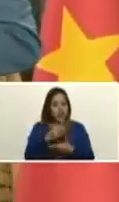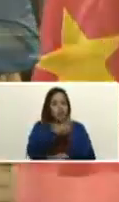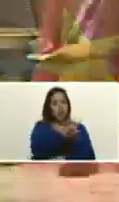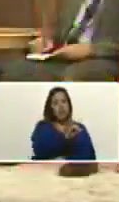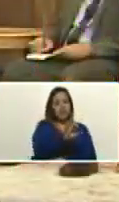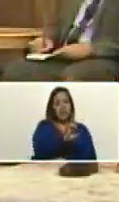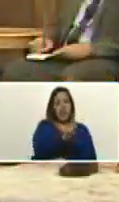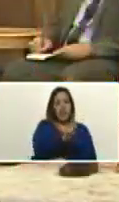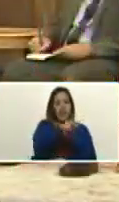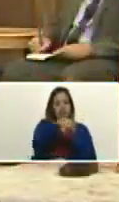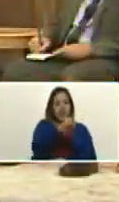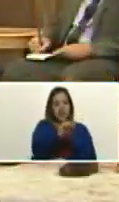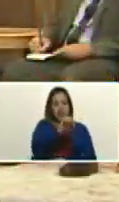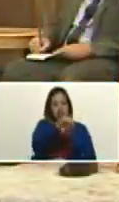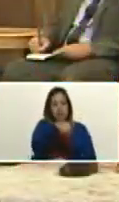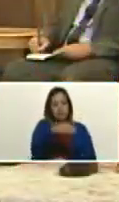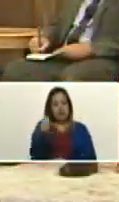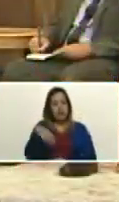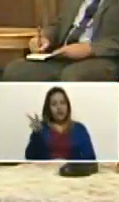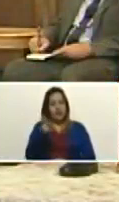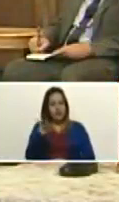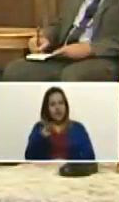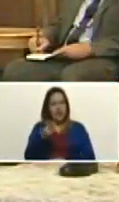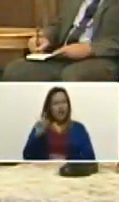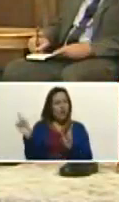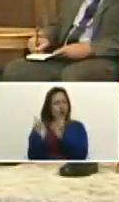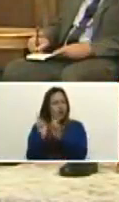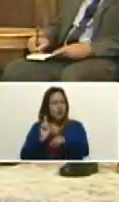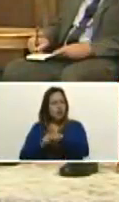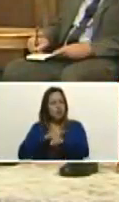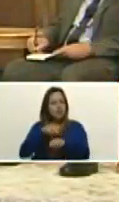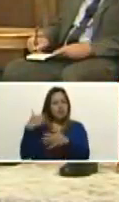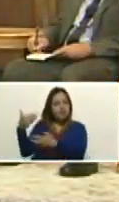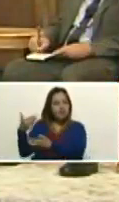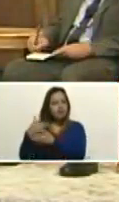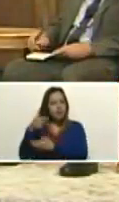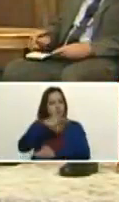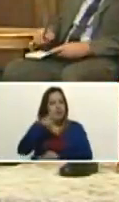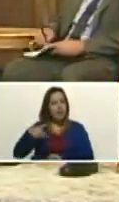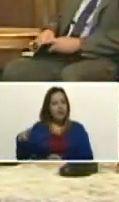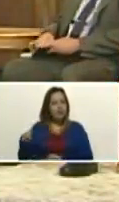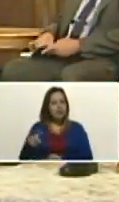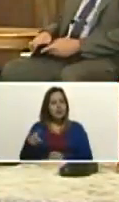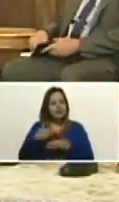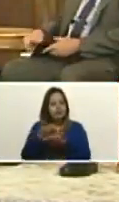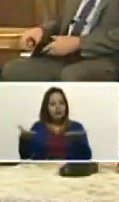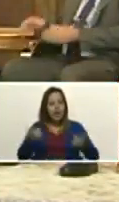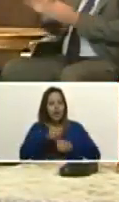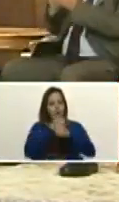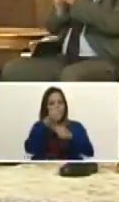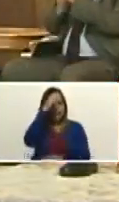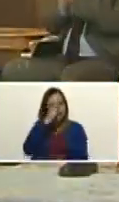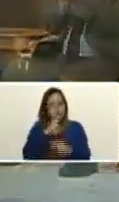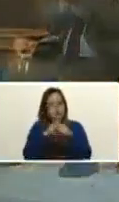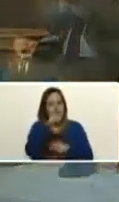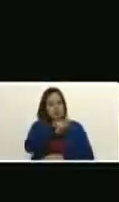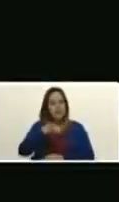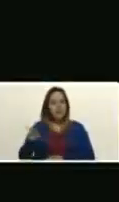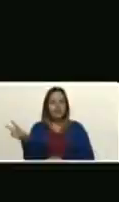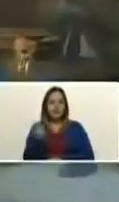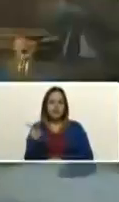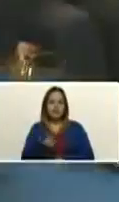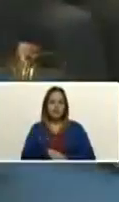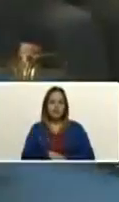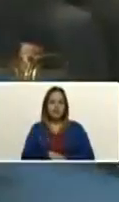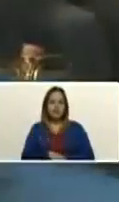Venezuela. Dígale que muy pronto estaremos por allá, abrazando al pueblo de Vietnam y llevando el amor y la admiración del pueblo de Venezuela.